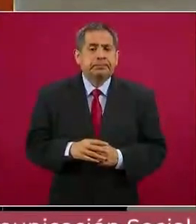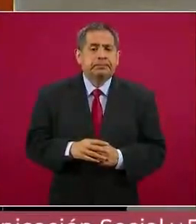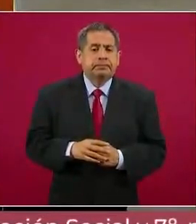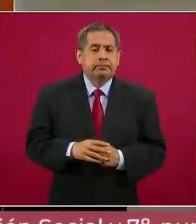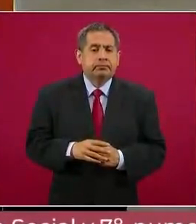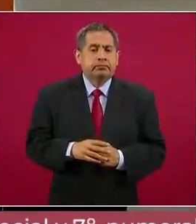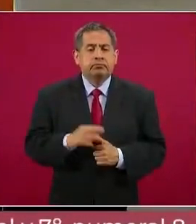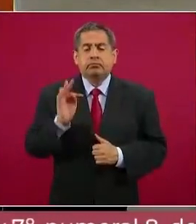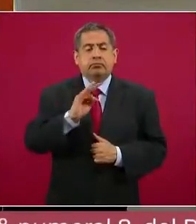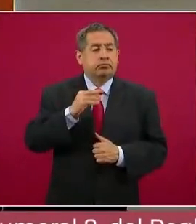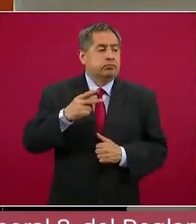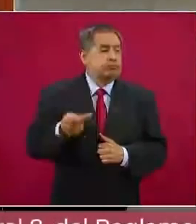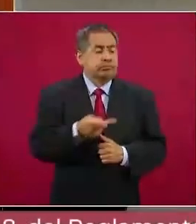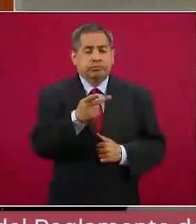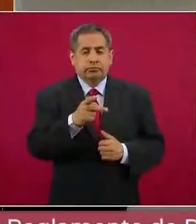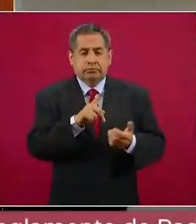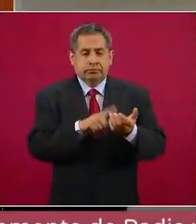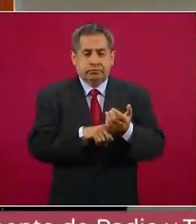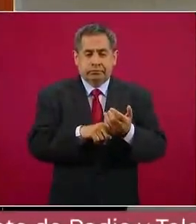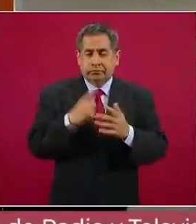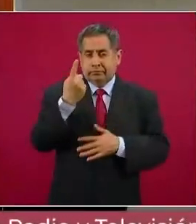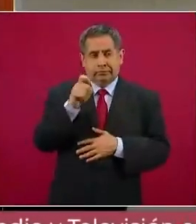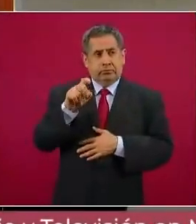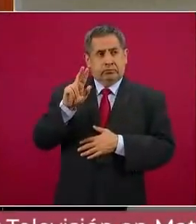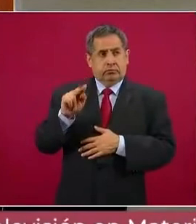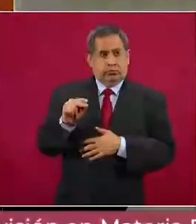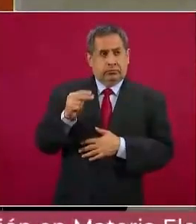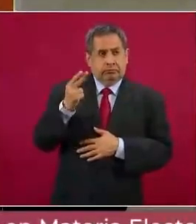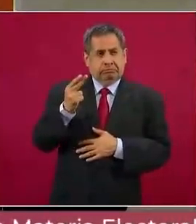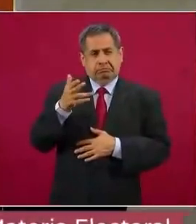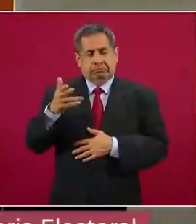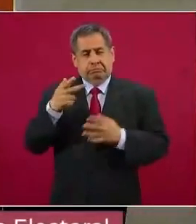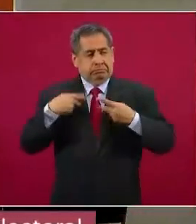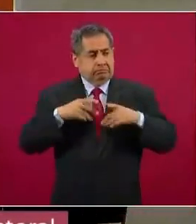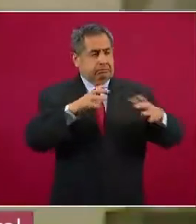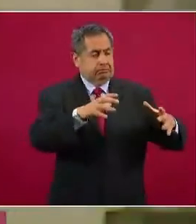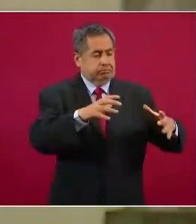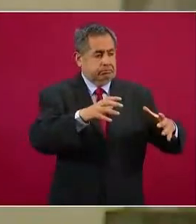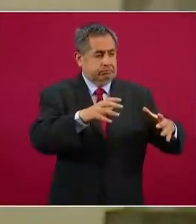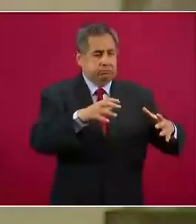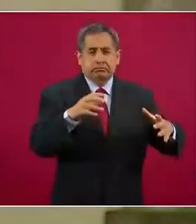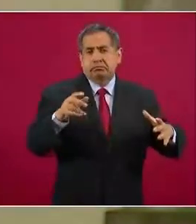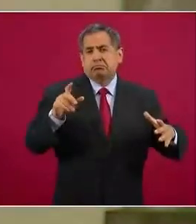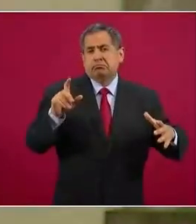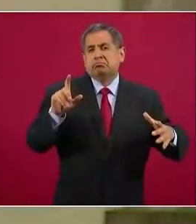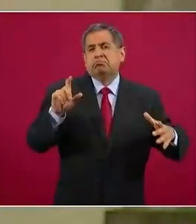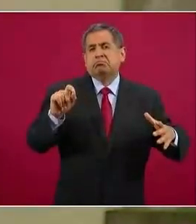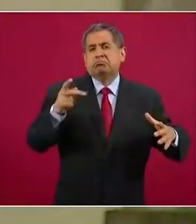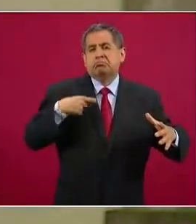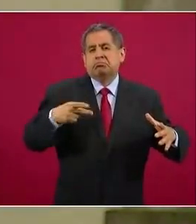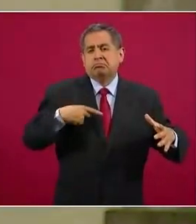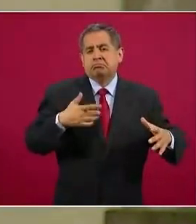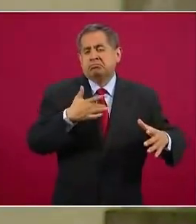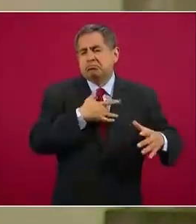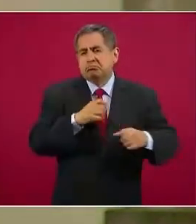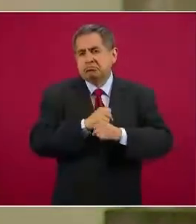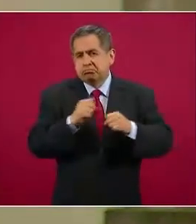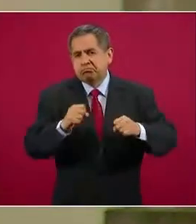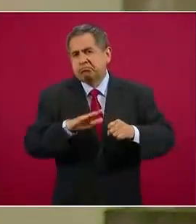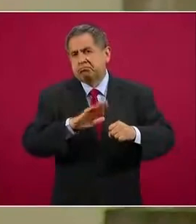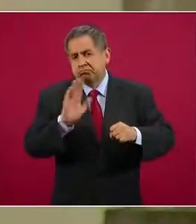si pregunta por 10 personas de las 180 y tantas, ya han muerto como 20 en infartos, dolor,